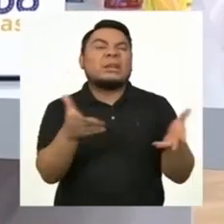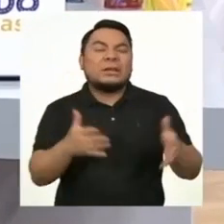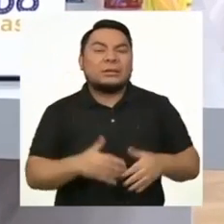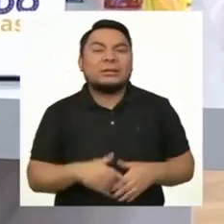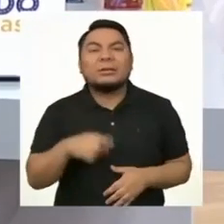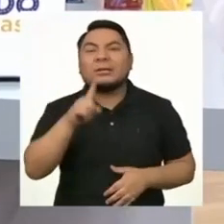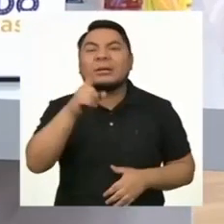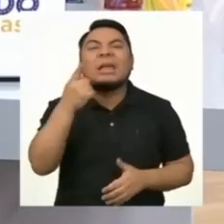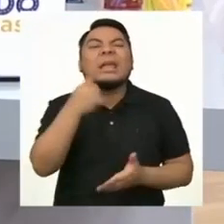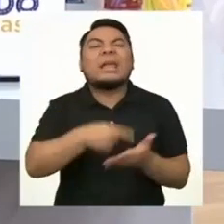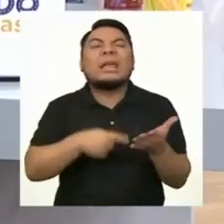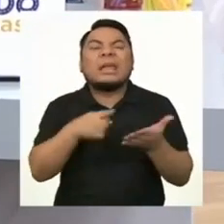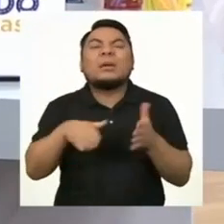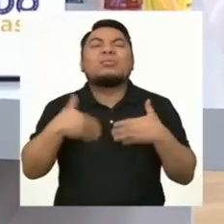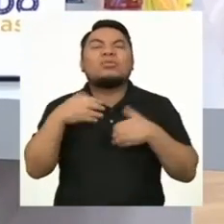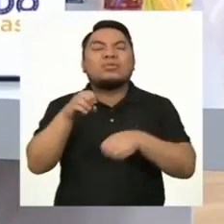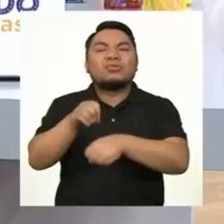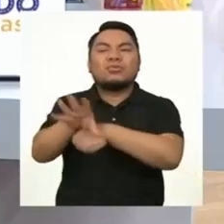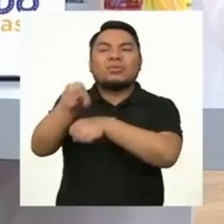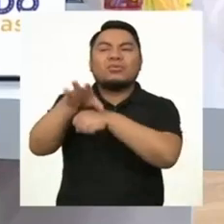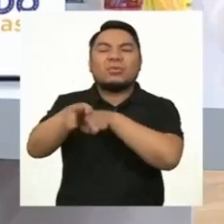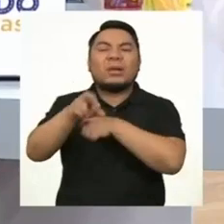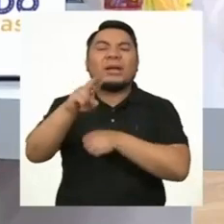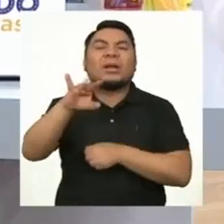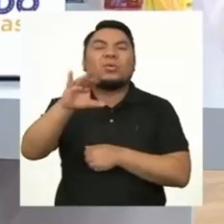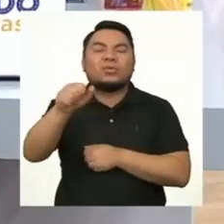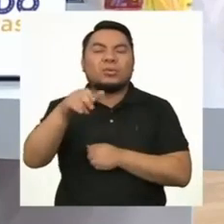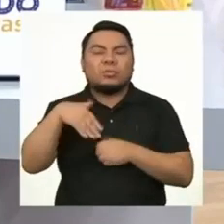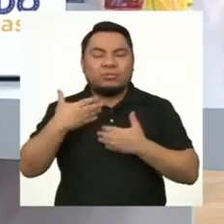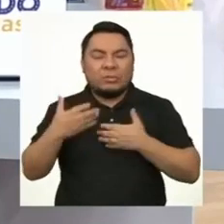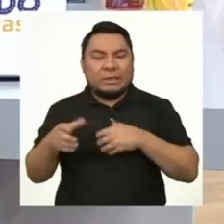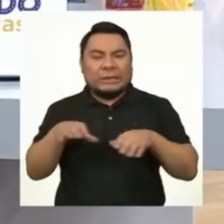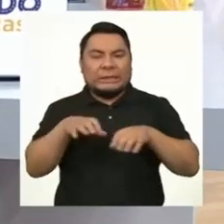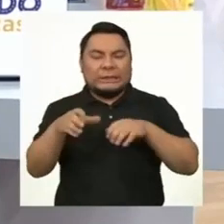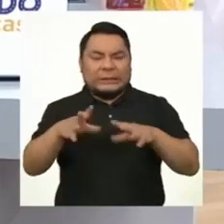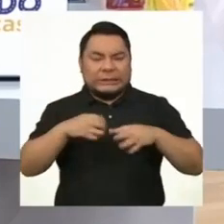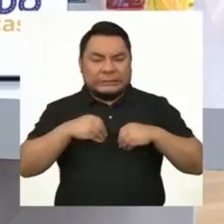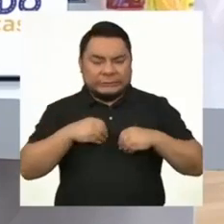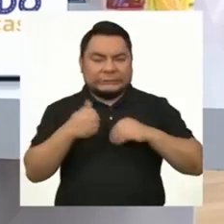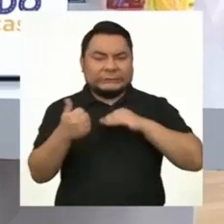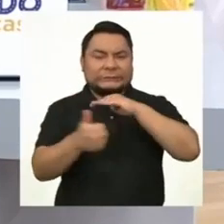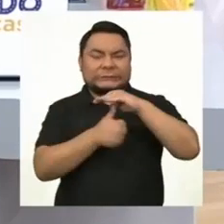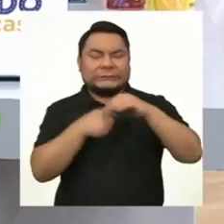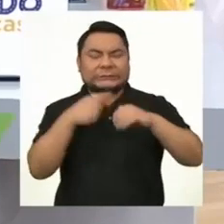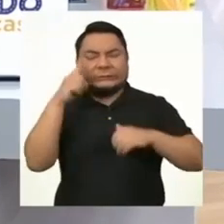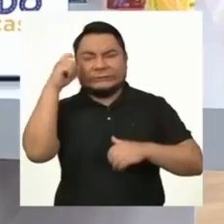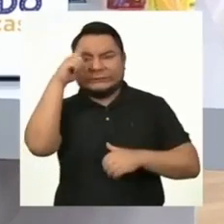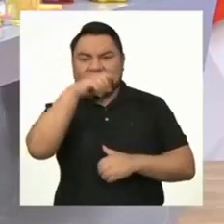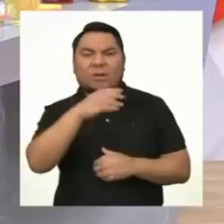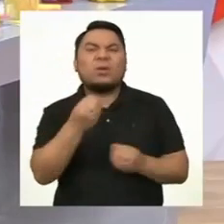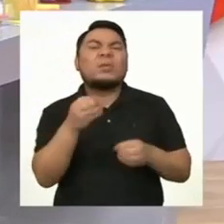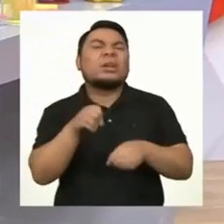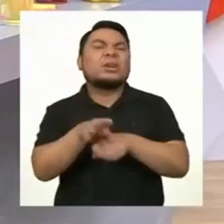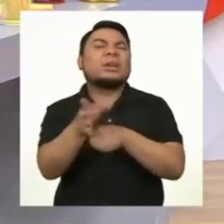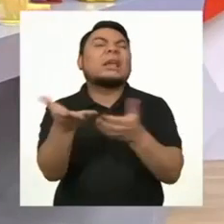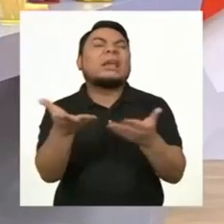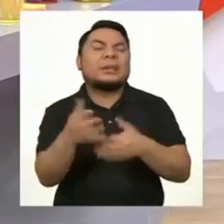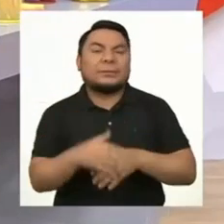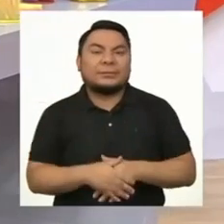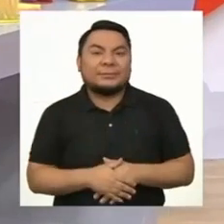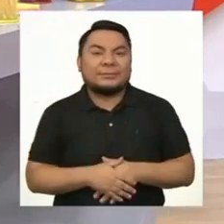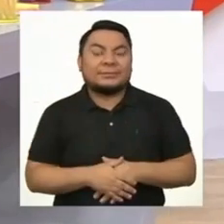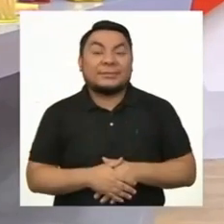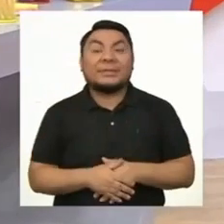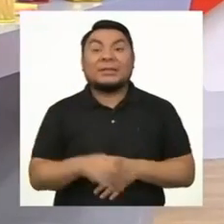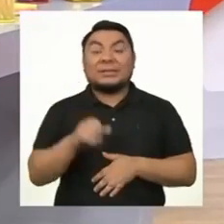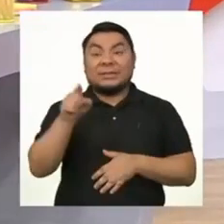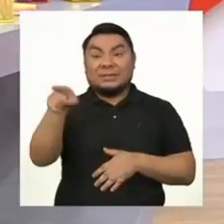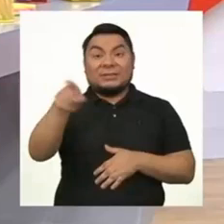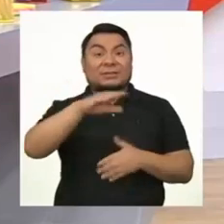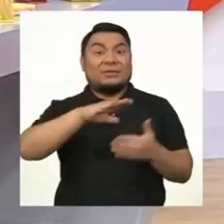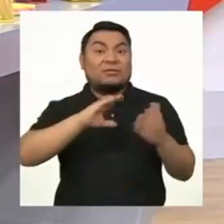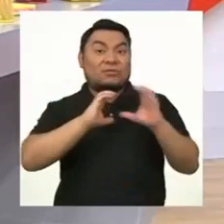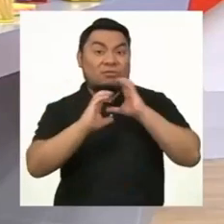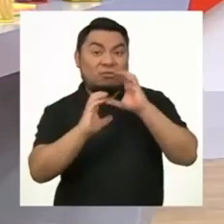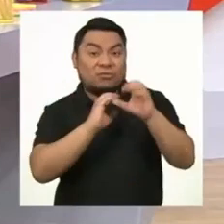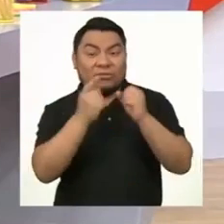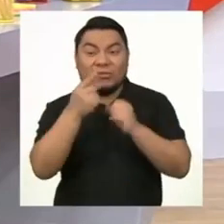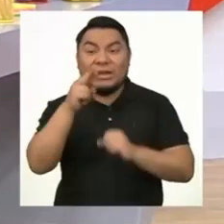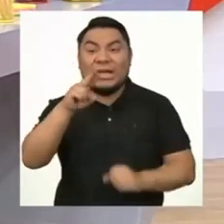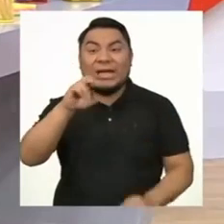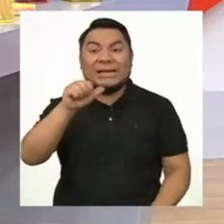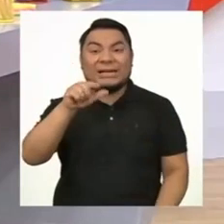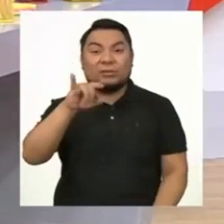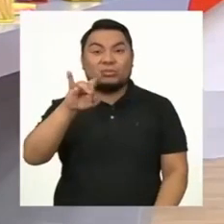podrías aconsejar a Raúl para que pueda afrontar de manera adecuada esta situación? Que surgió de la comunicación que tuvo